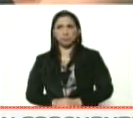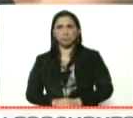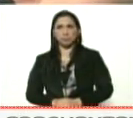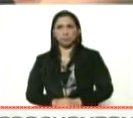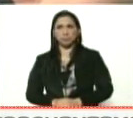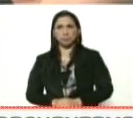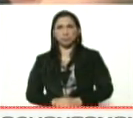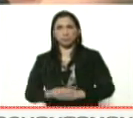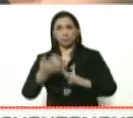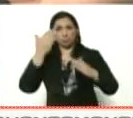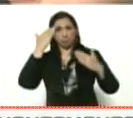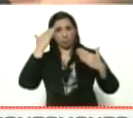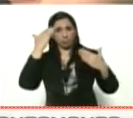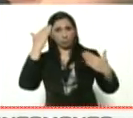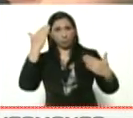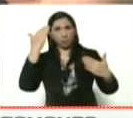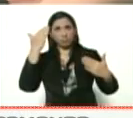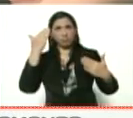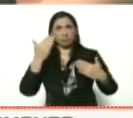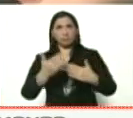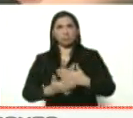Quiero saludar